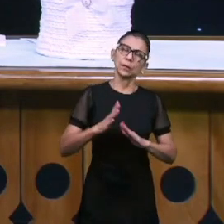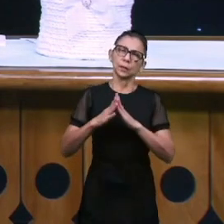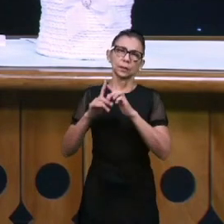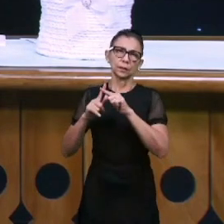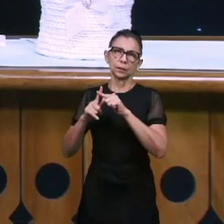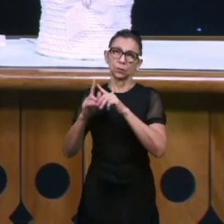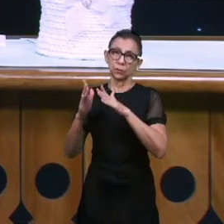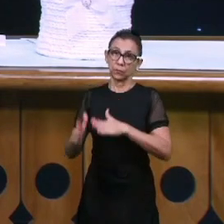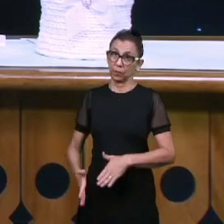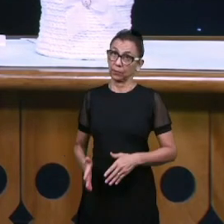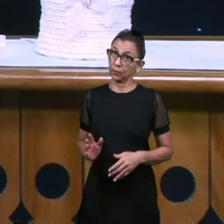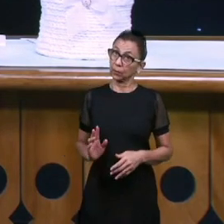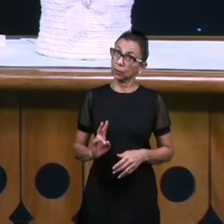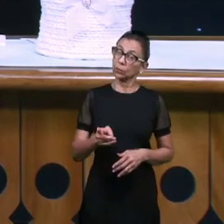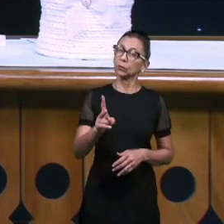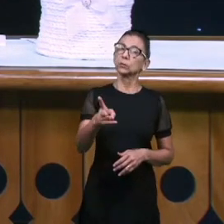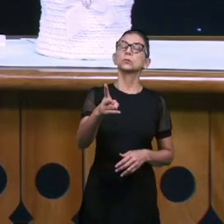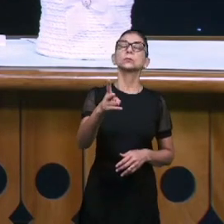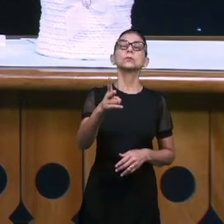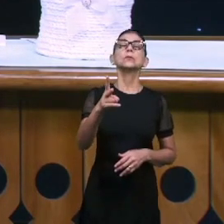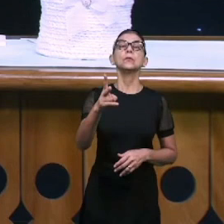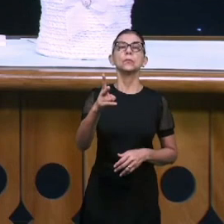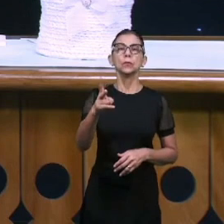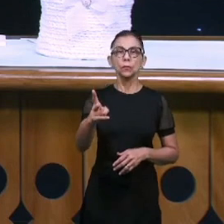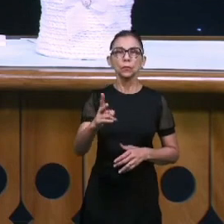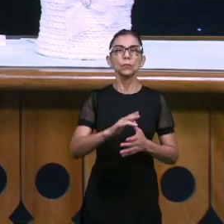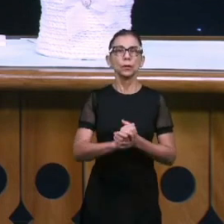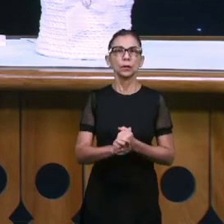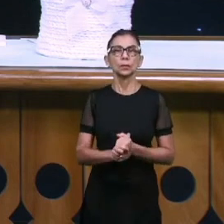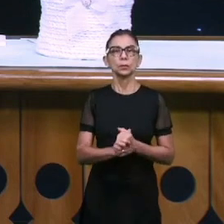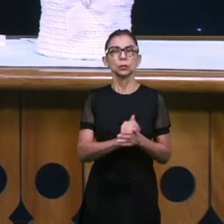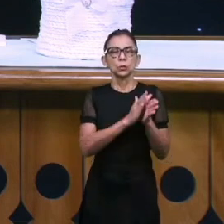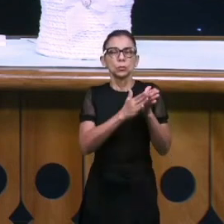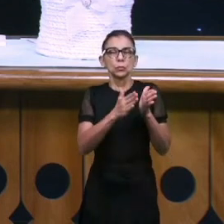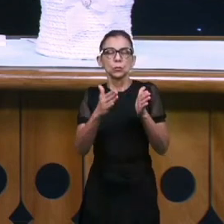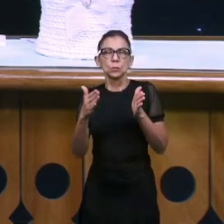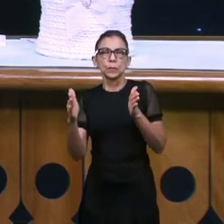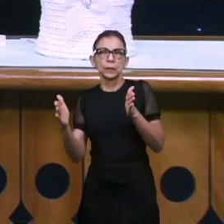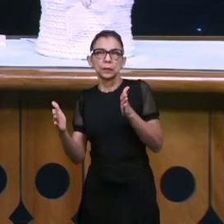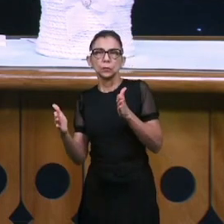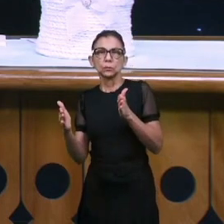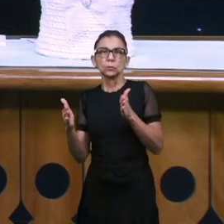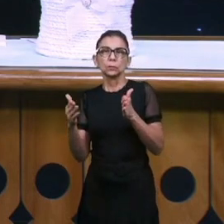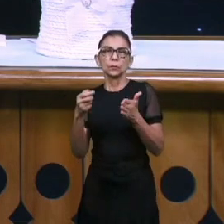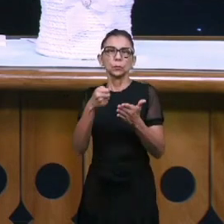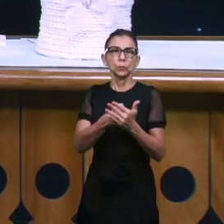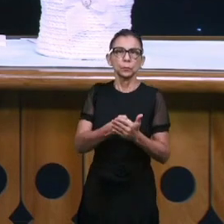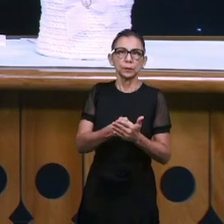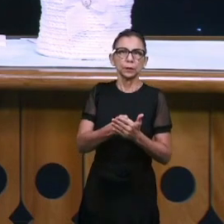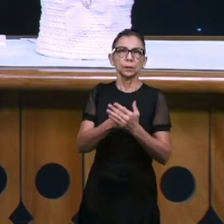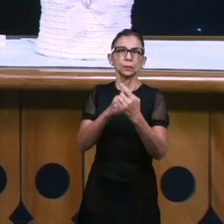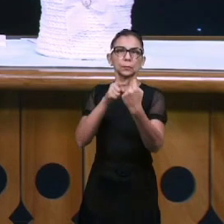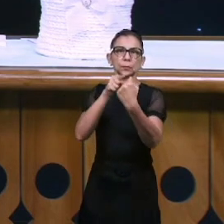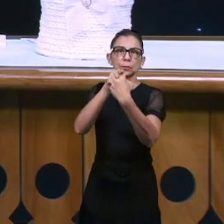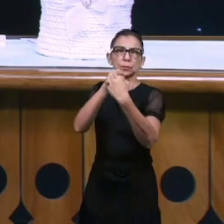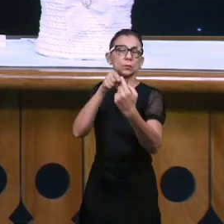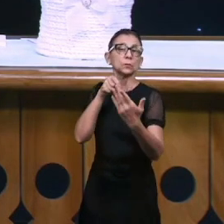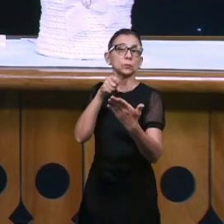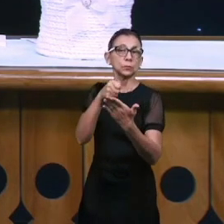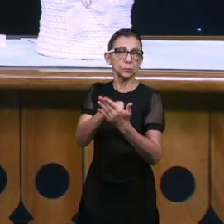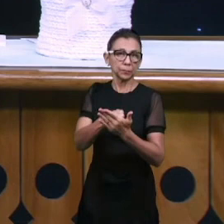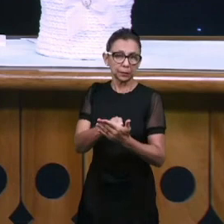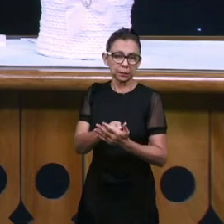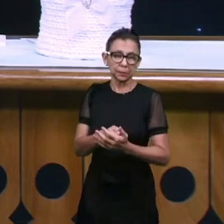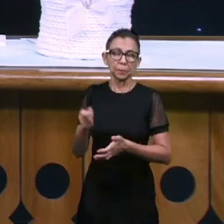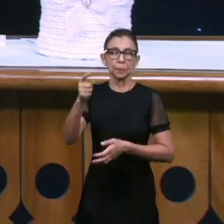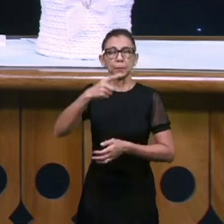va a continuar, va a completar todos sus objetivos. Y nosotros tenemos que entender que, de